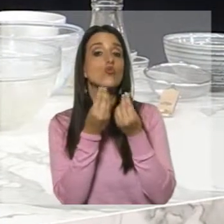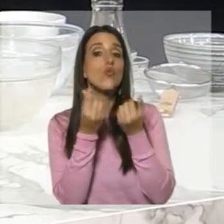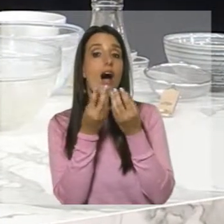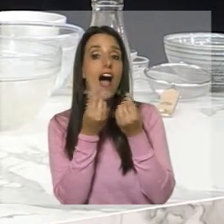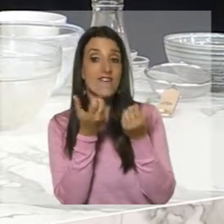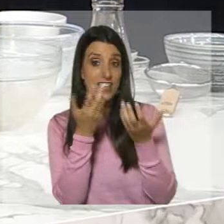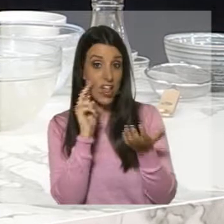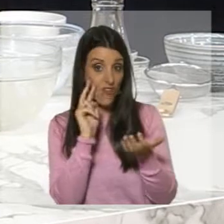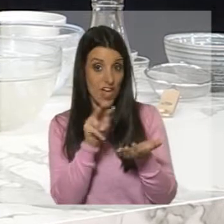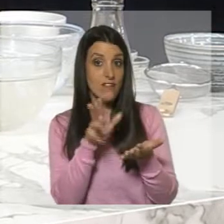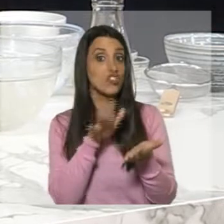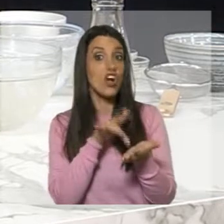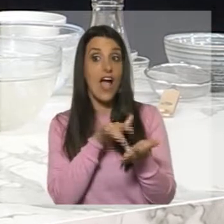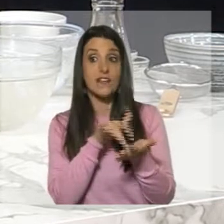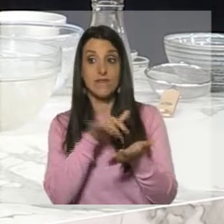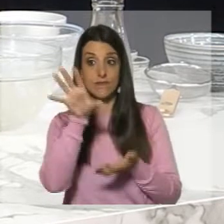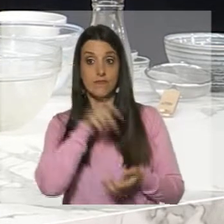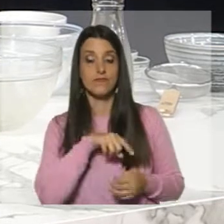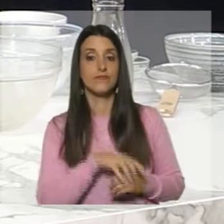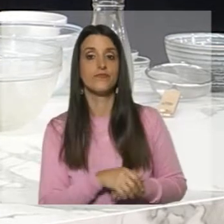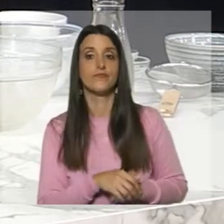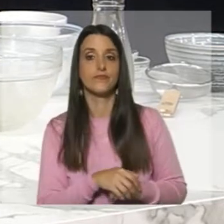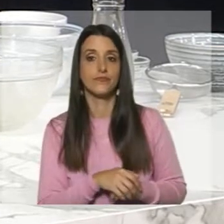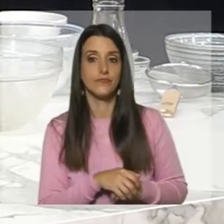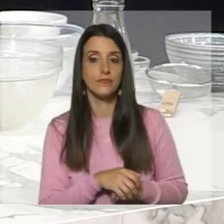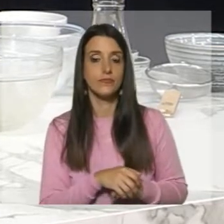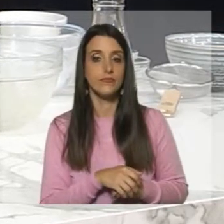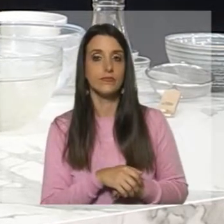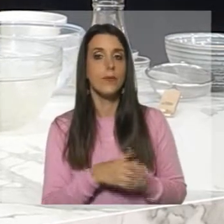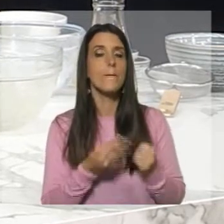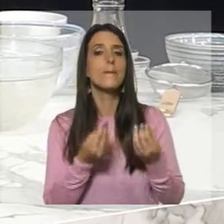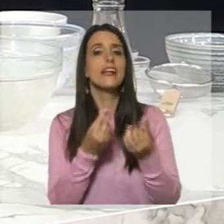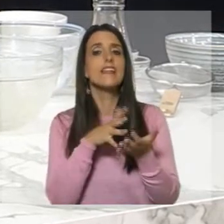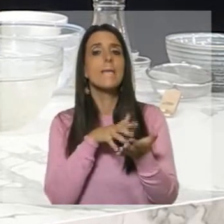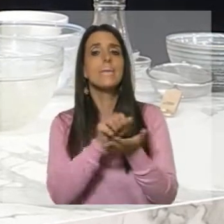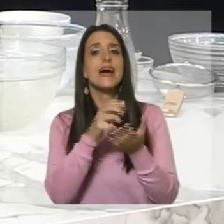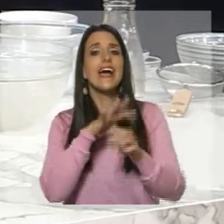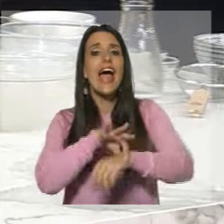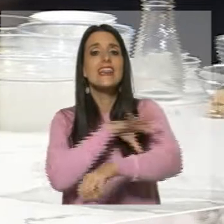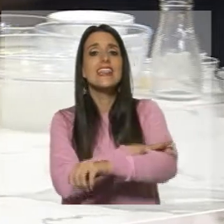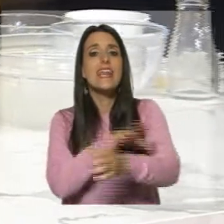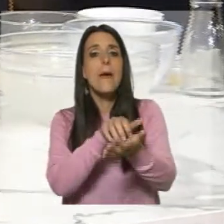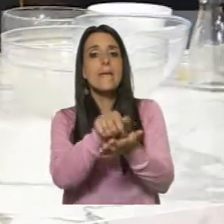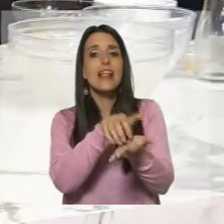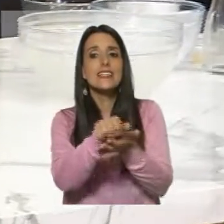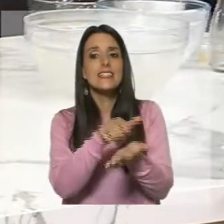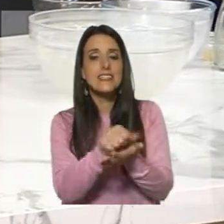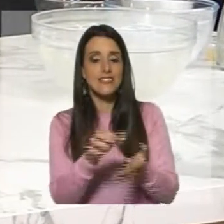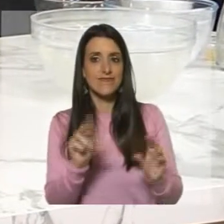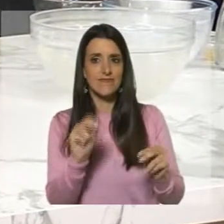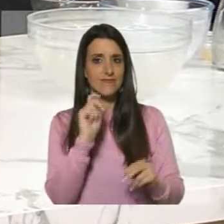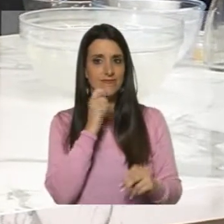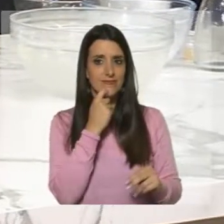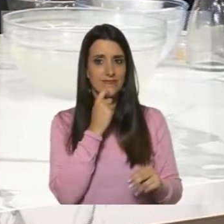ver? ¿Te alcanzo o venís vos? Voy para ahí un segundo. Parece plasticina esto. Es una maravilla,